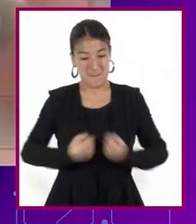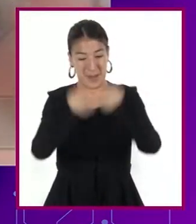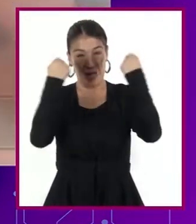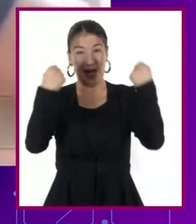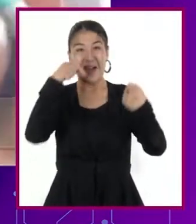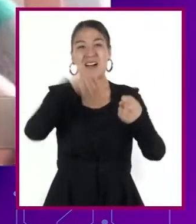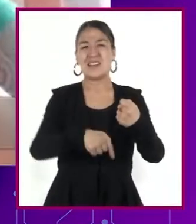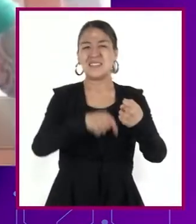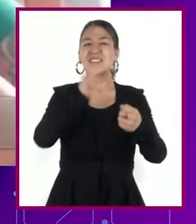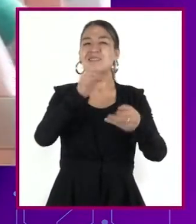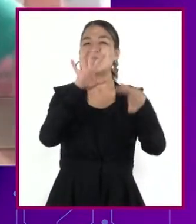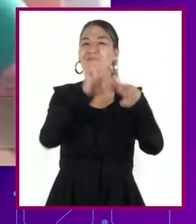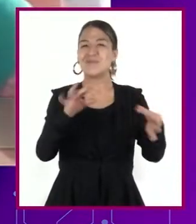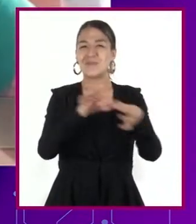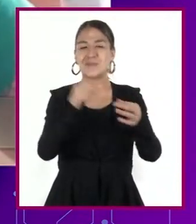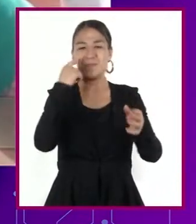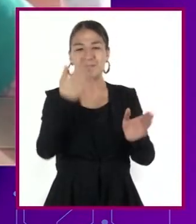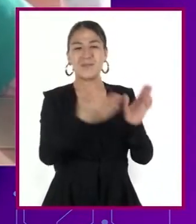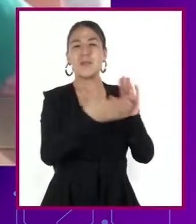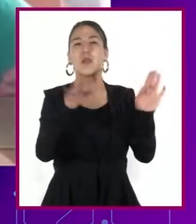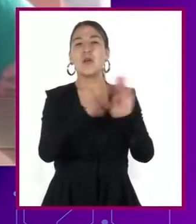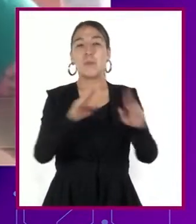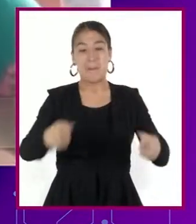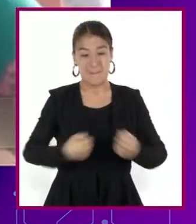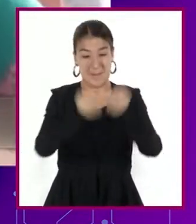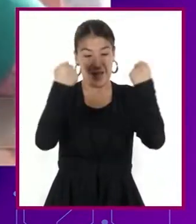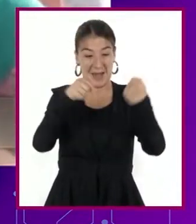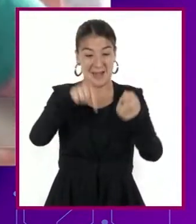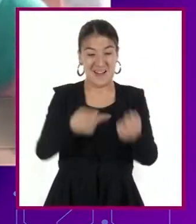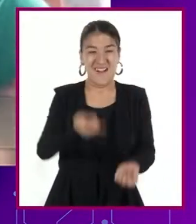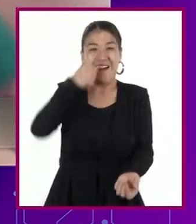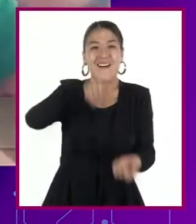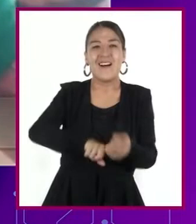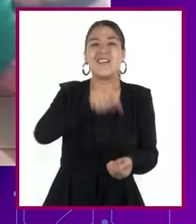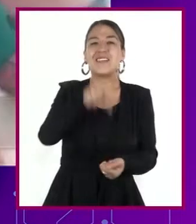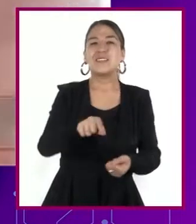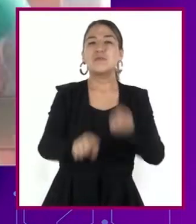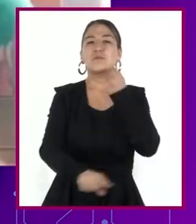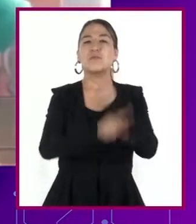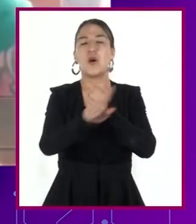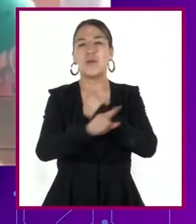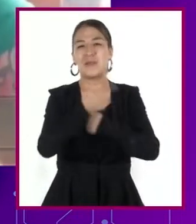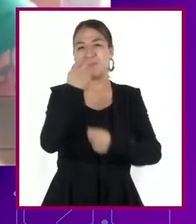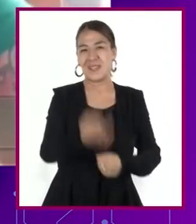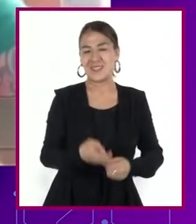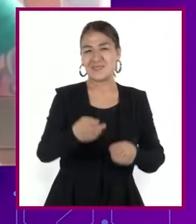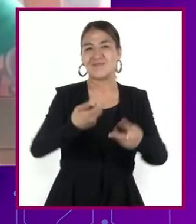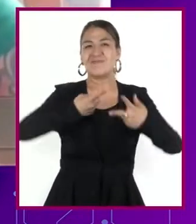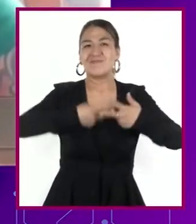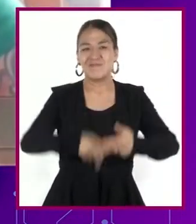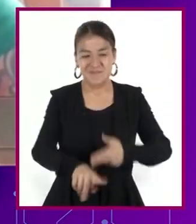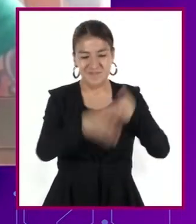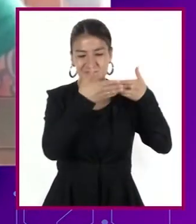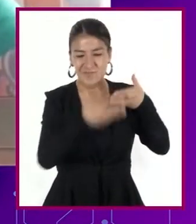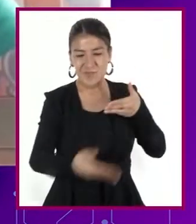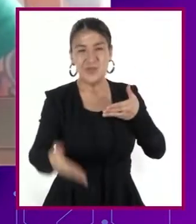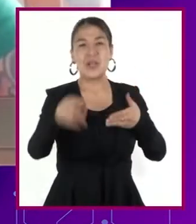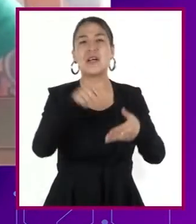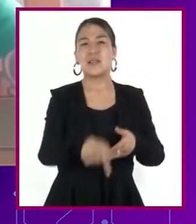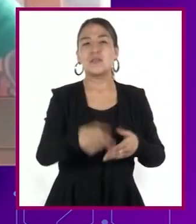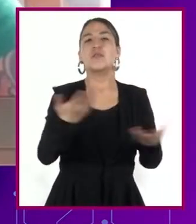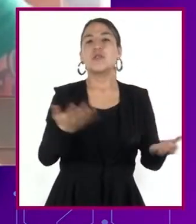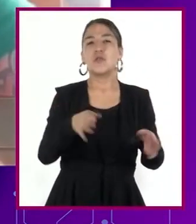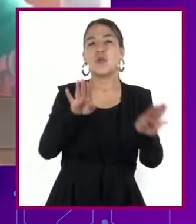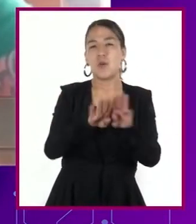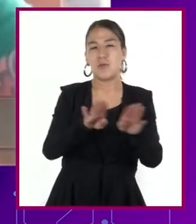un choque, justo en el centro nace el conflicto. Esto quiere decir que las necesidades traducidas